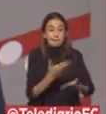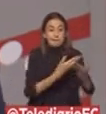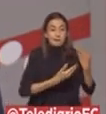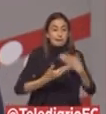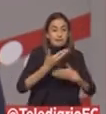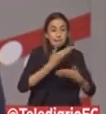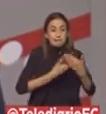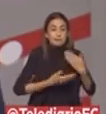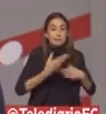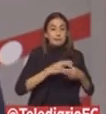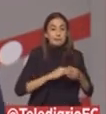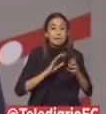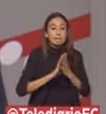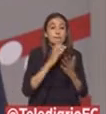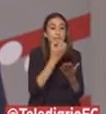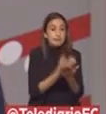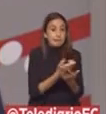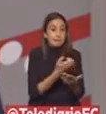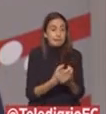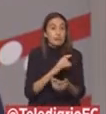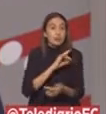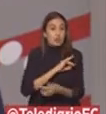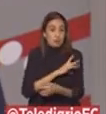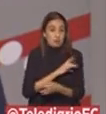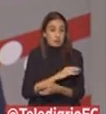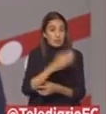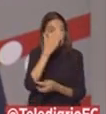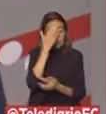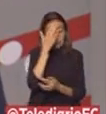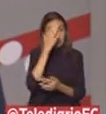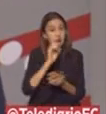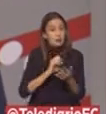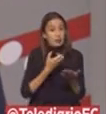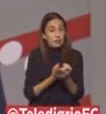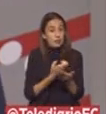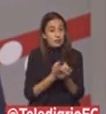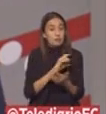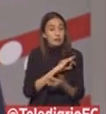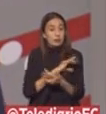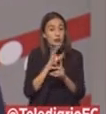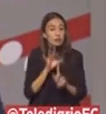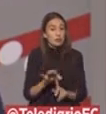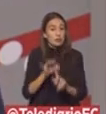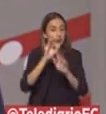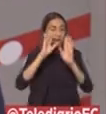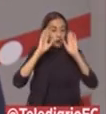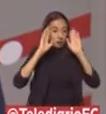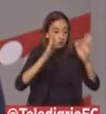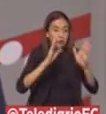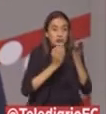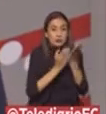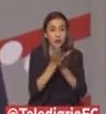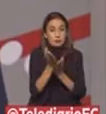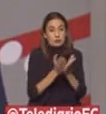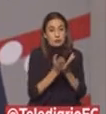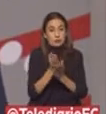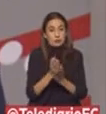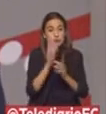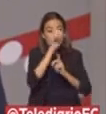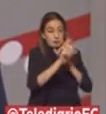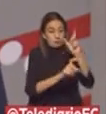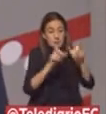comercial la economía de chile y eso hay que tener en mente es una economía principalmente enfocada en los servicios